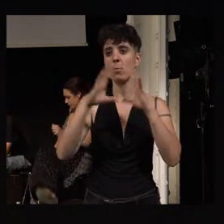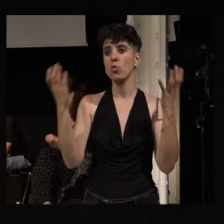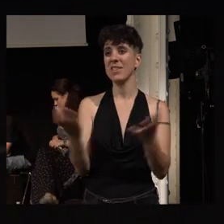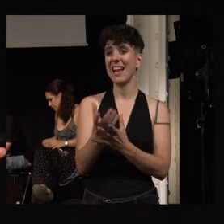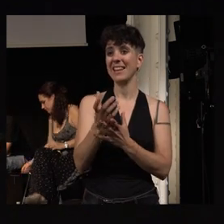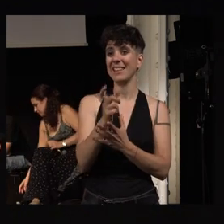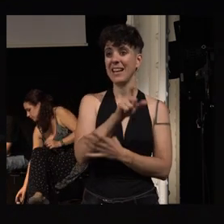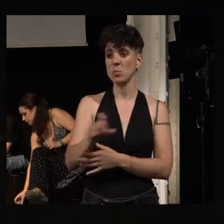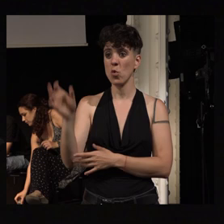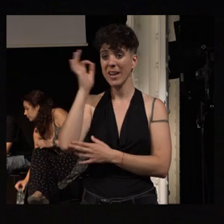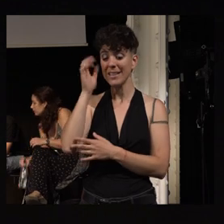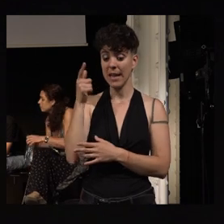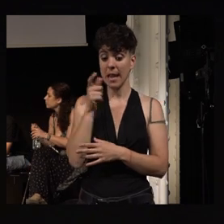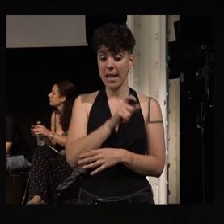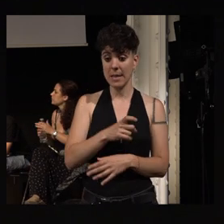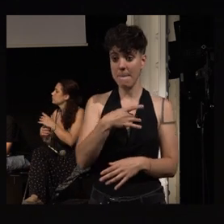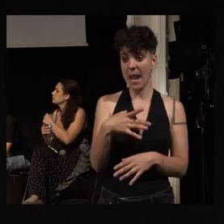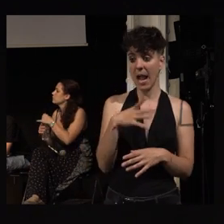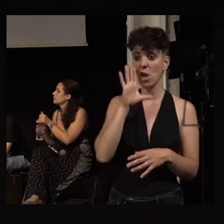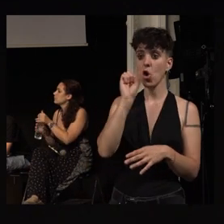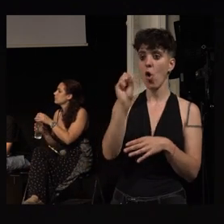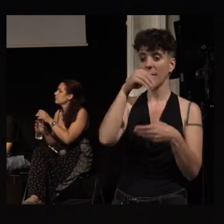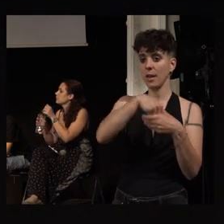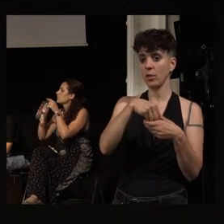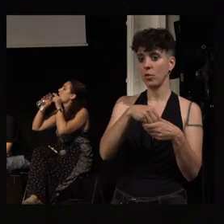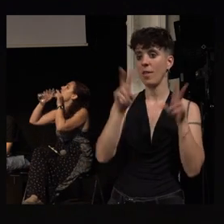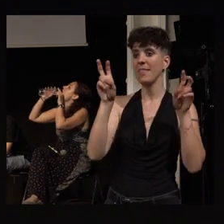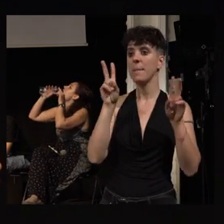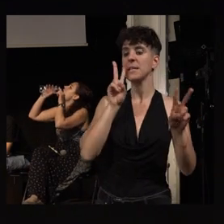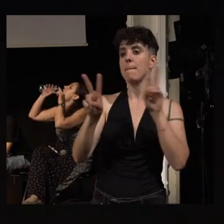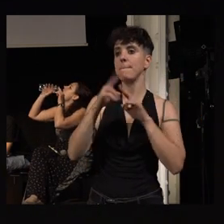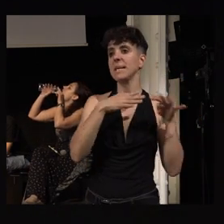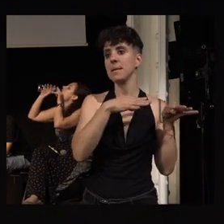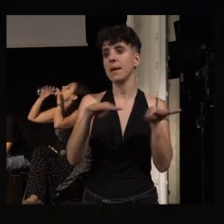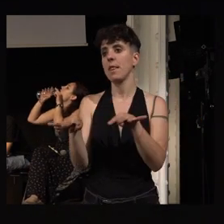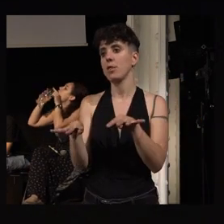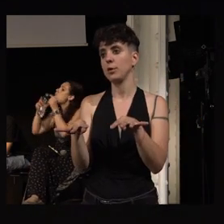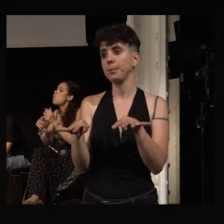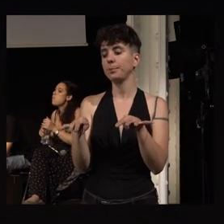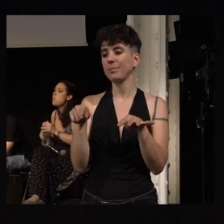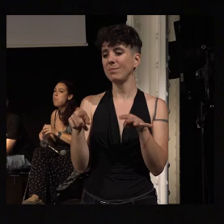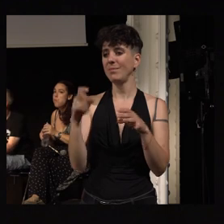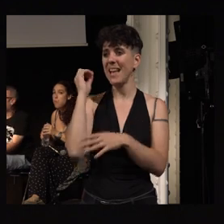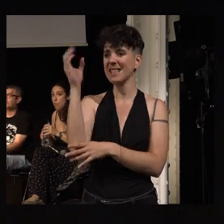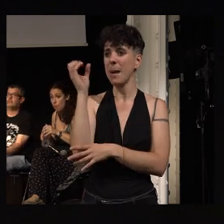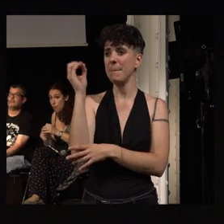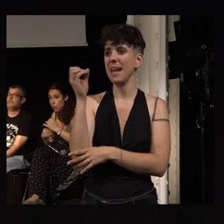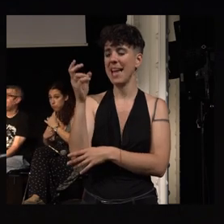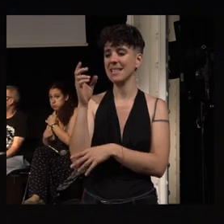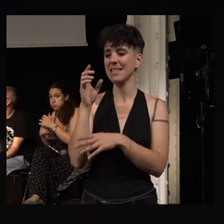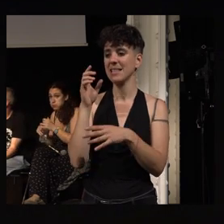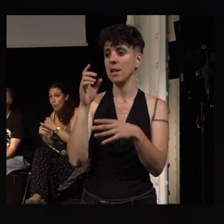las blancas gobernábamos, en las cuestiones de visibilización eran asambleas